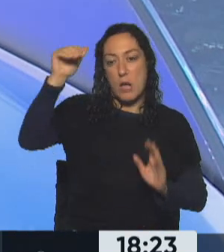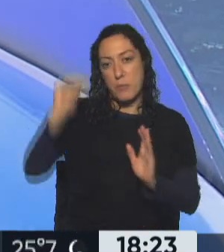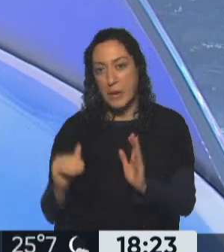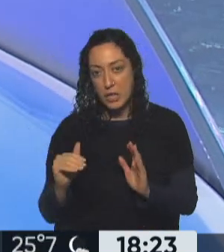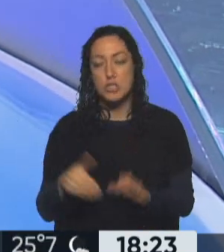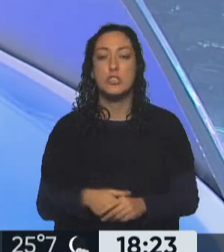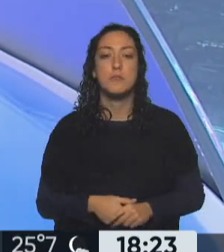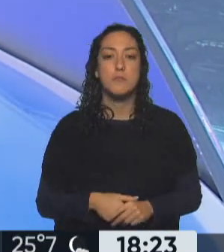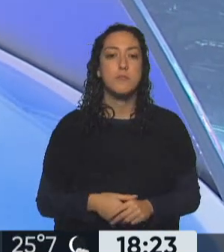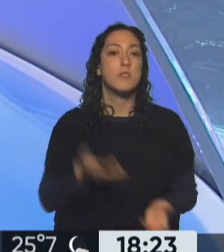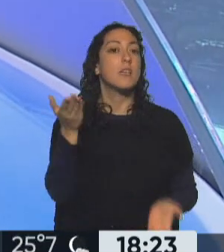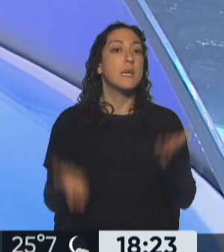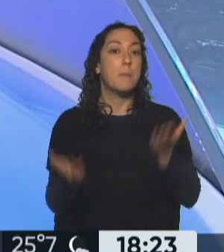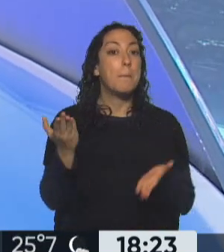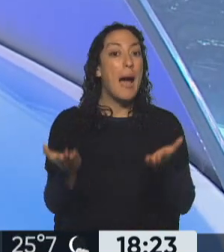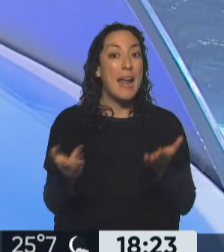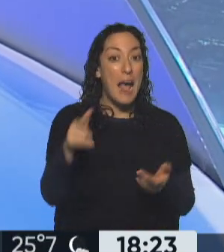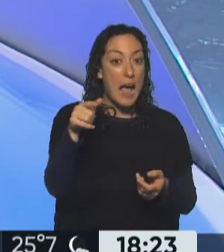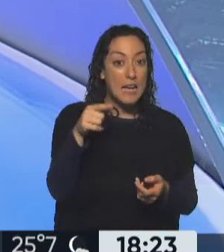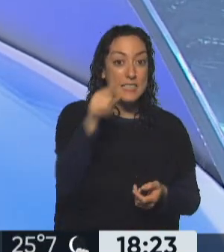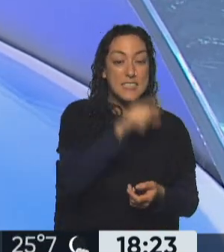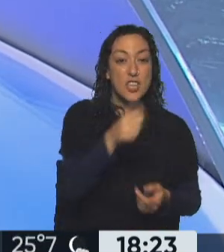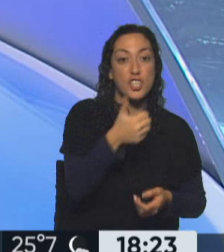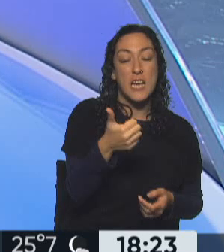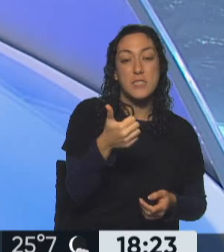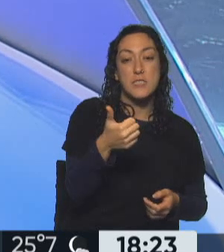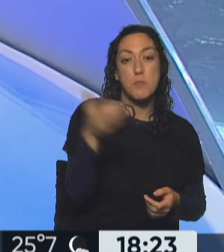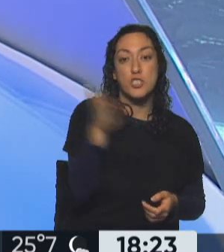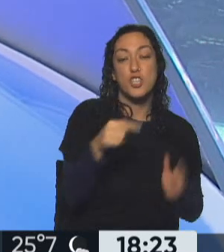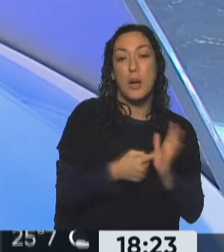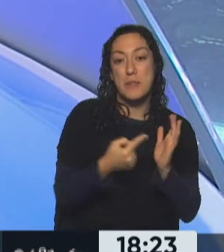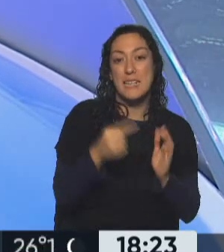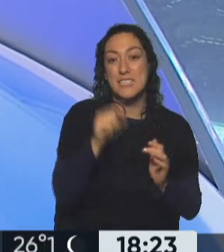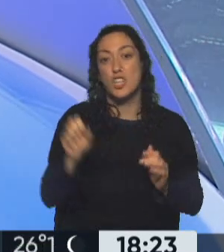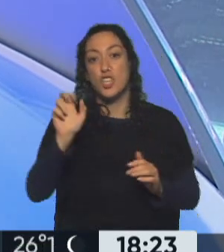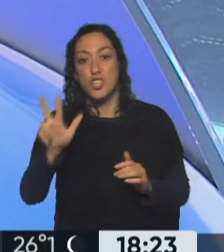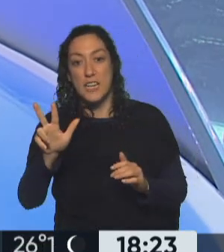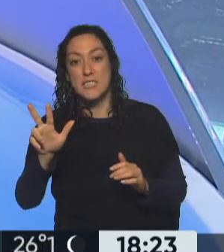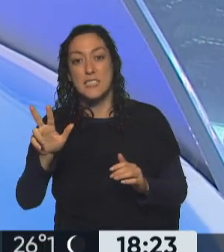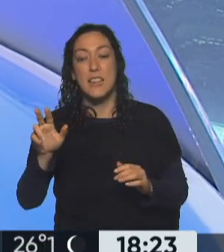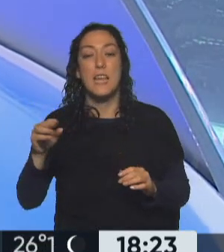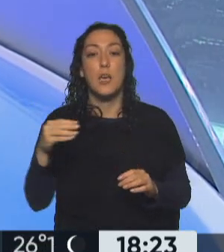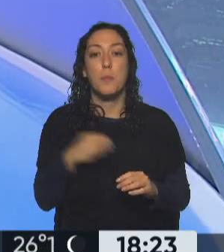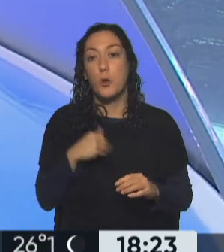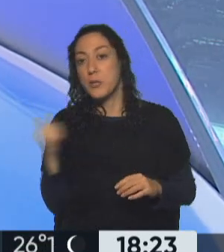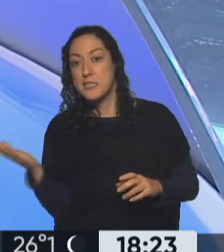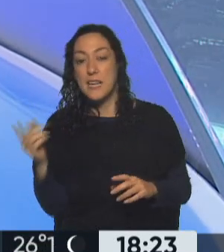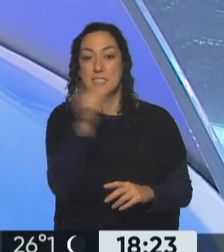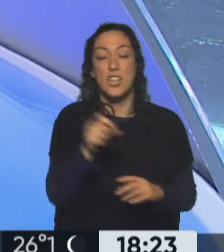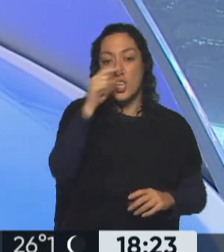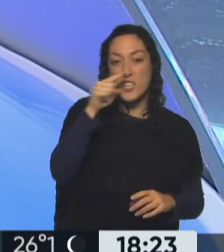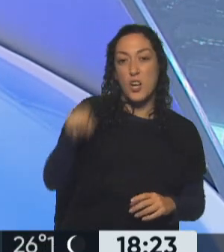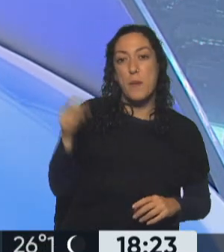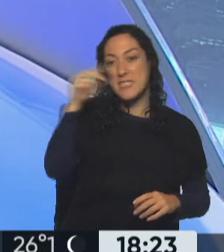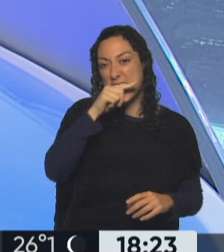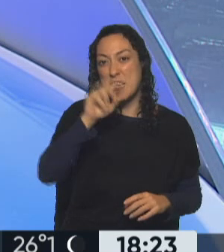los niveles. Mirá cómo se equipara acá, ¿no? 106% en CABA, 103,1 en 24 partidos de Gran Buenos Aires y 107,7 en el